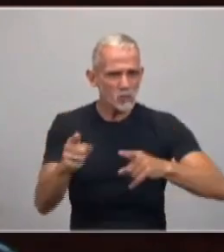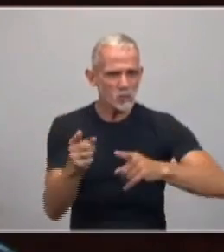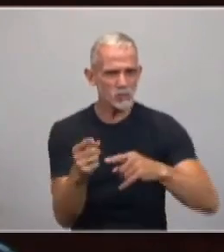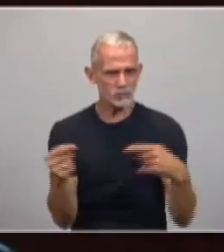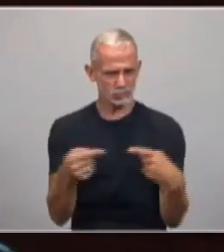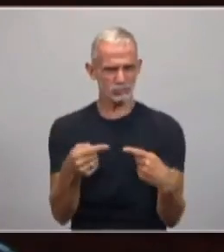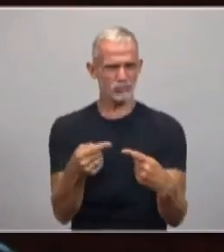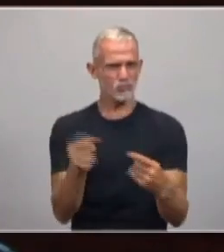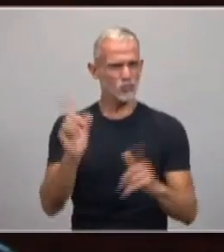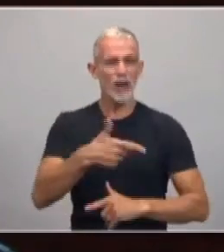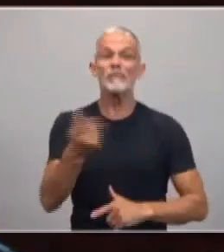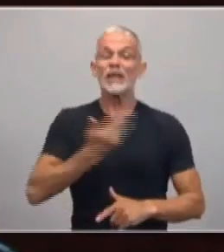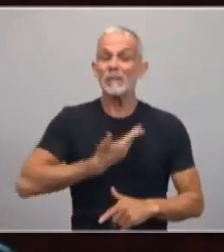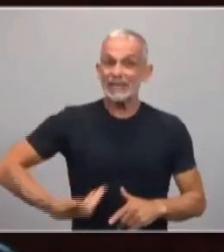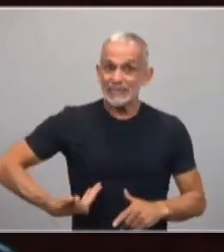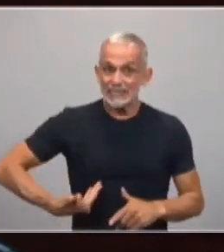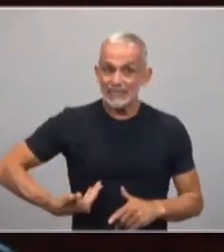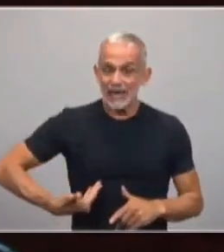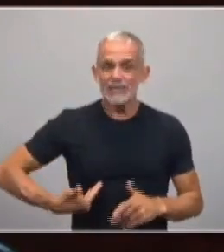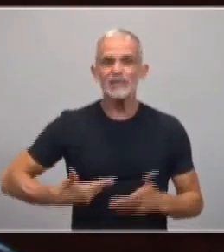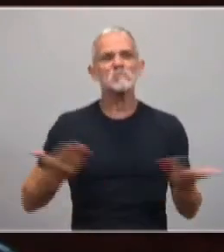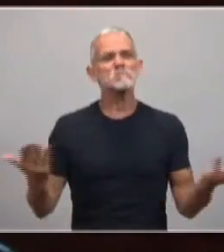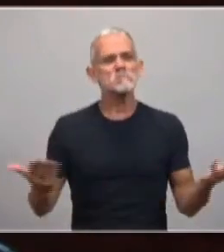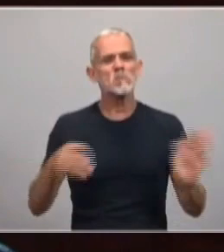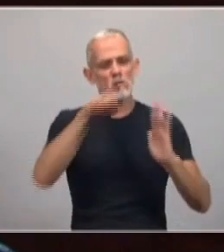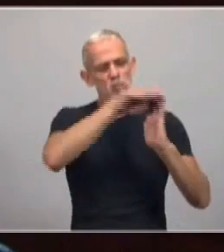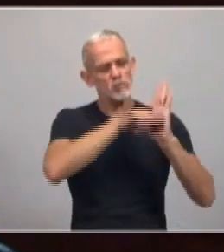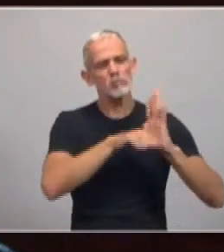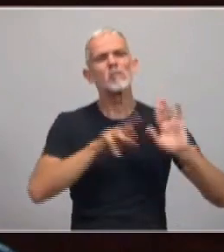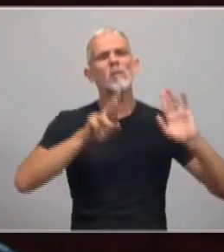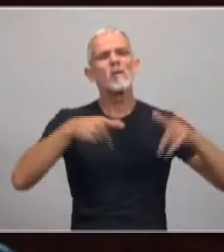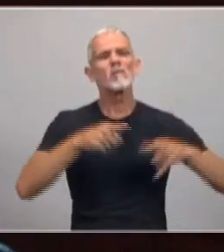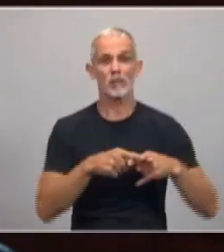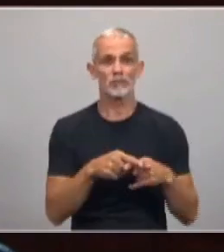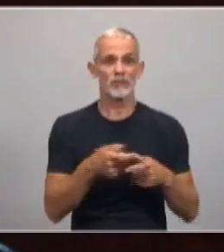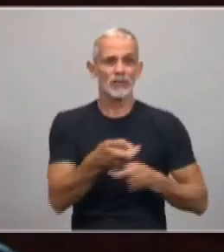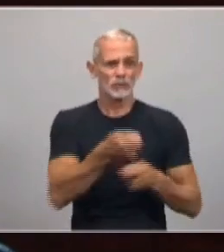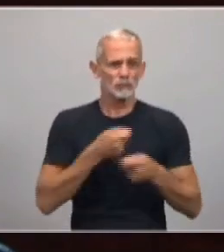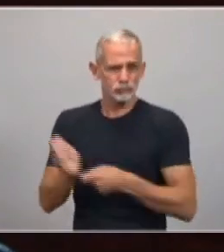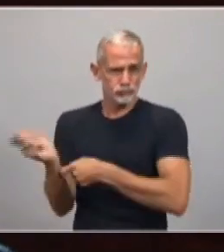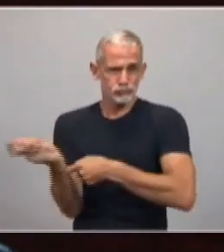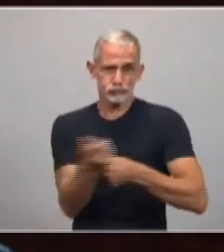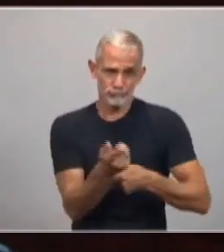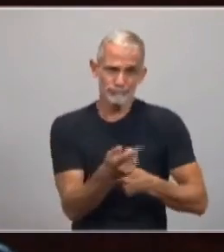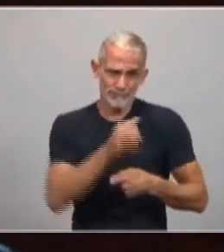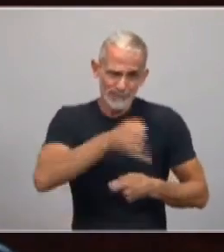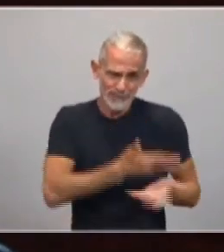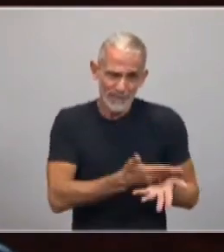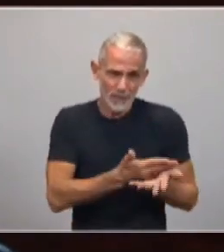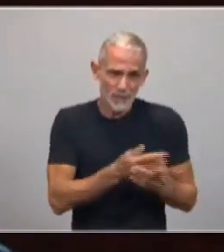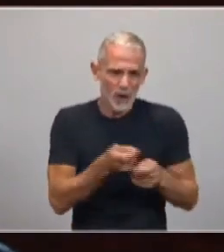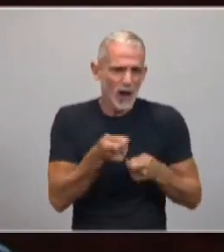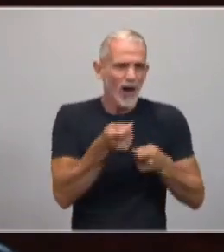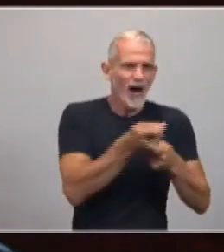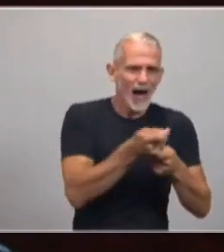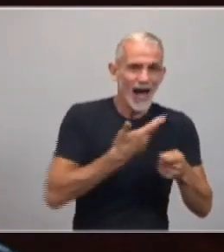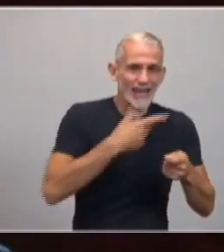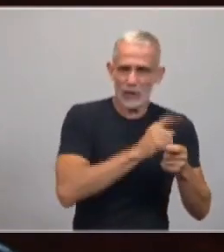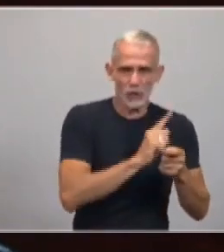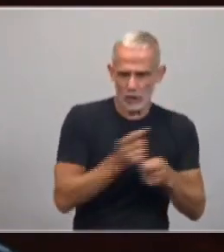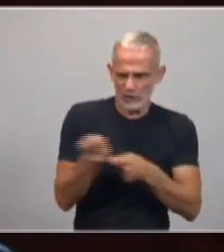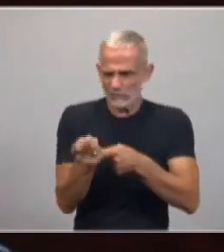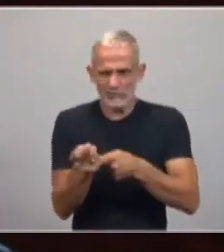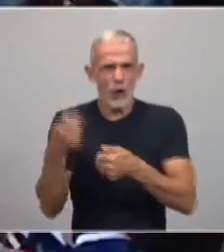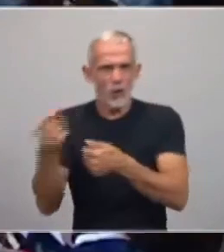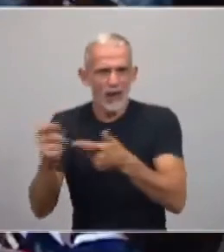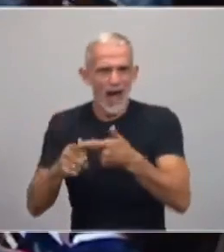finalmente el presidente aplicó su famosa motosierra, pero la apuntó a los ingresos de los jubilados,